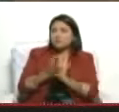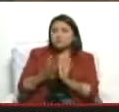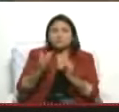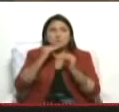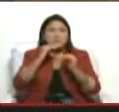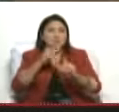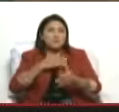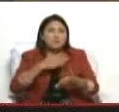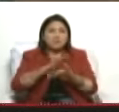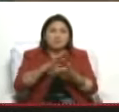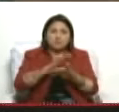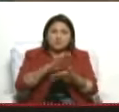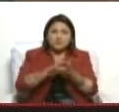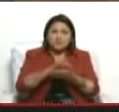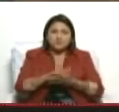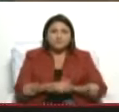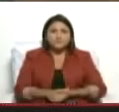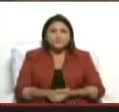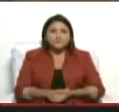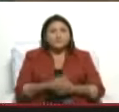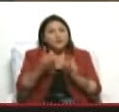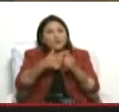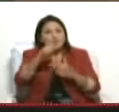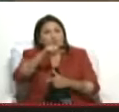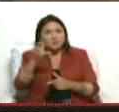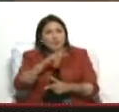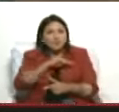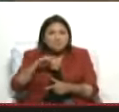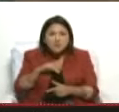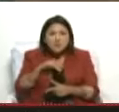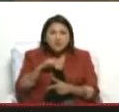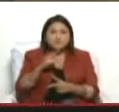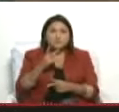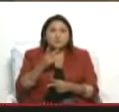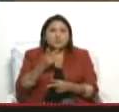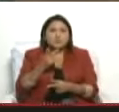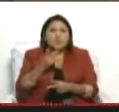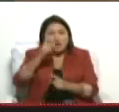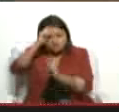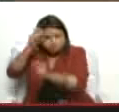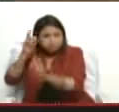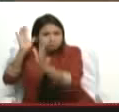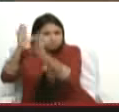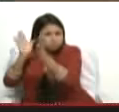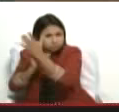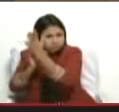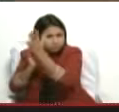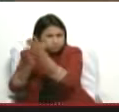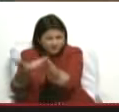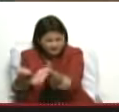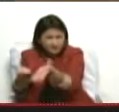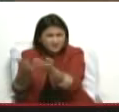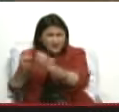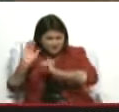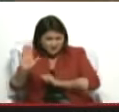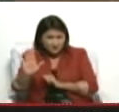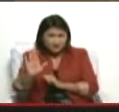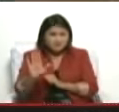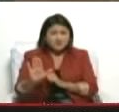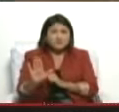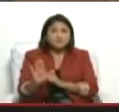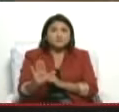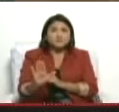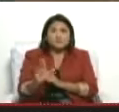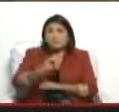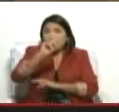los eh involucrados darle más bien un reconocimiento con decorarlos Entonces será